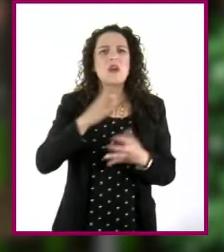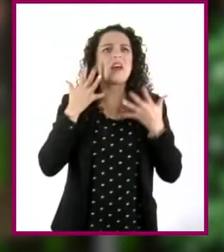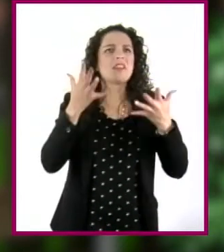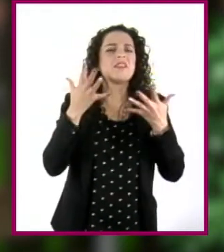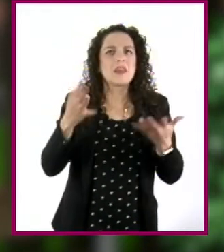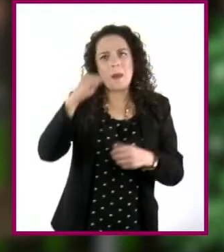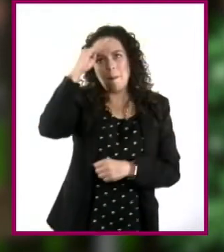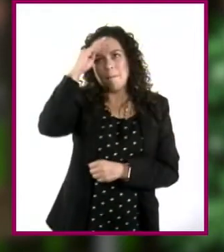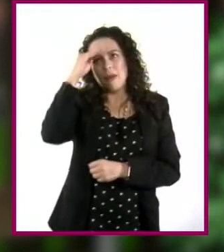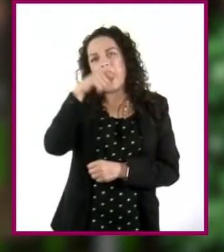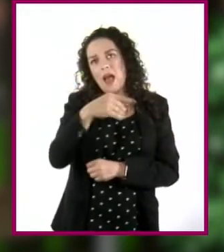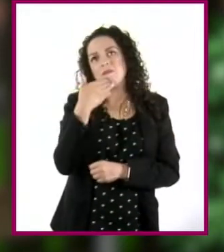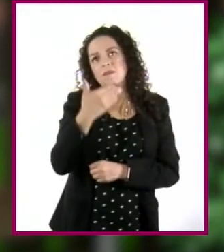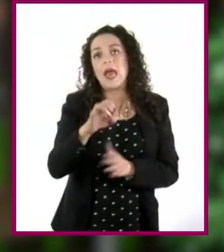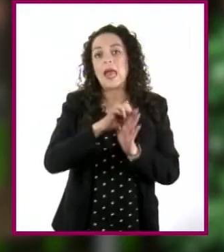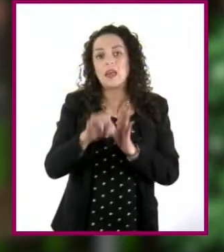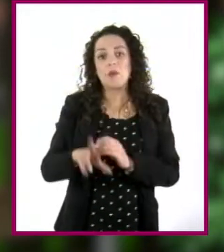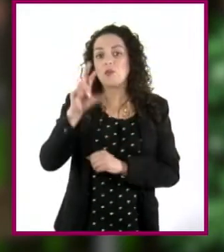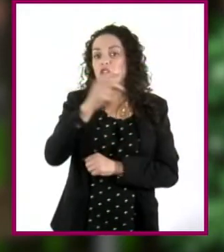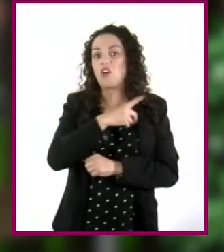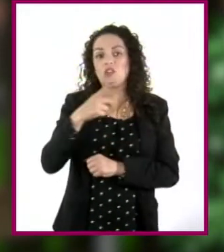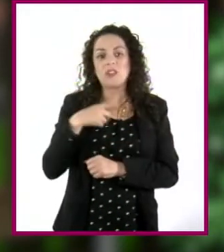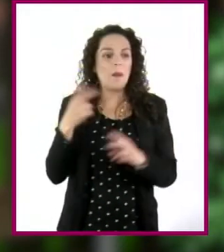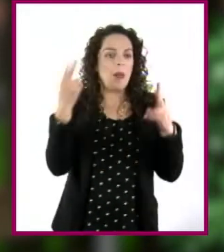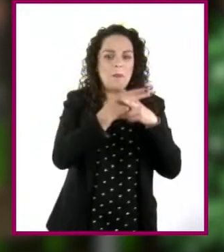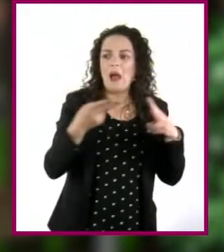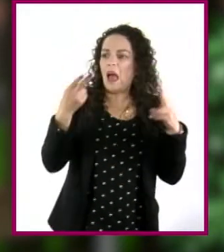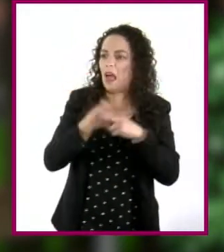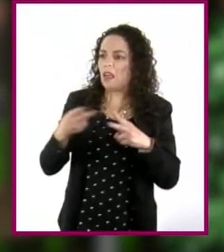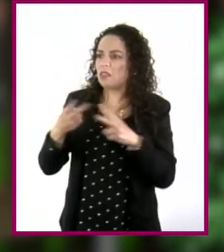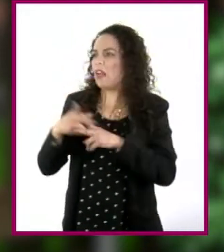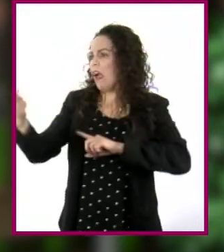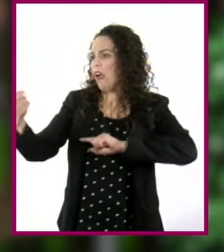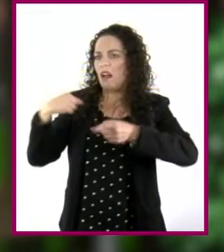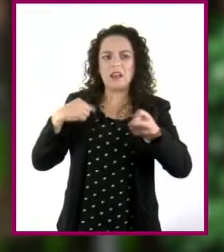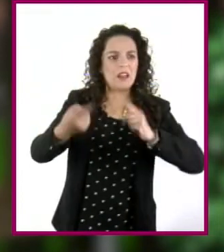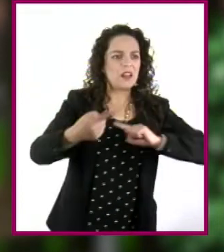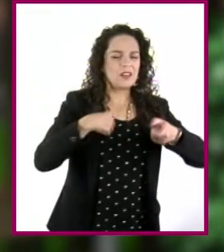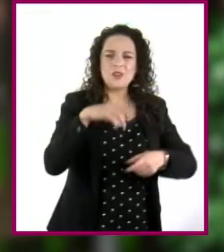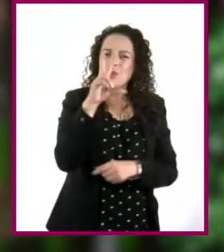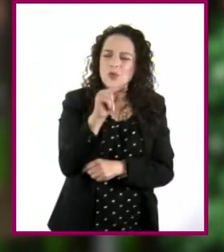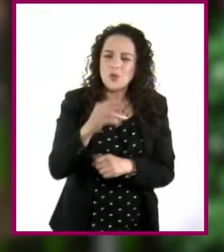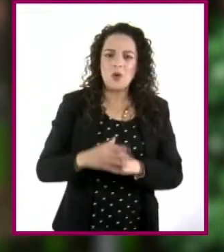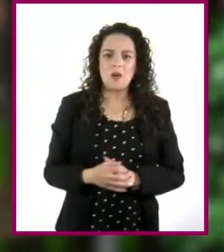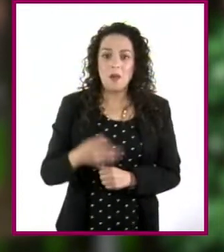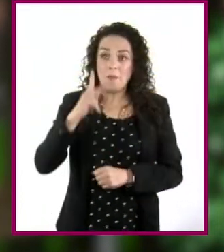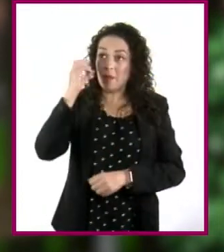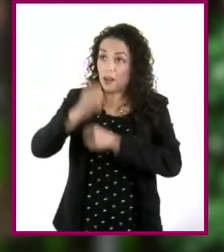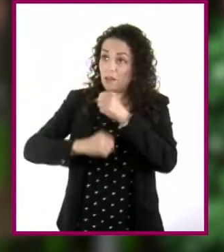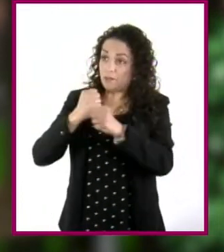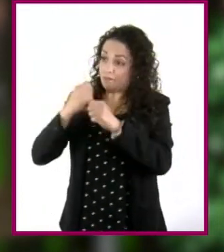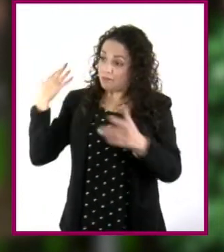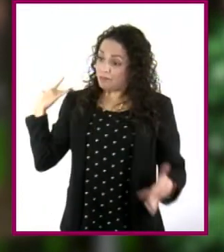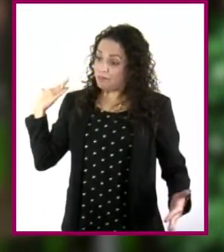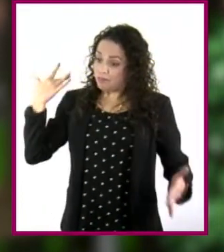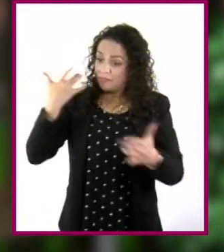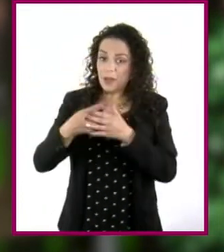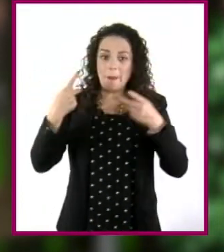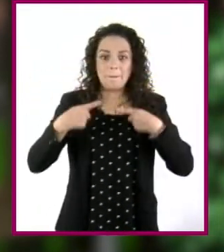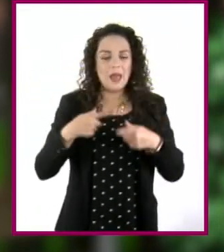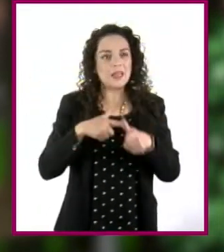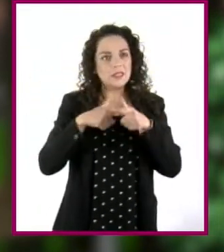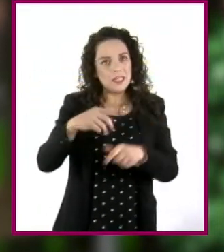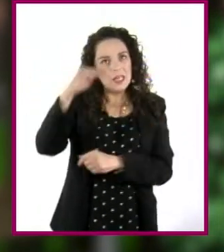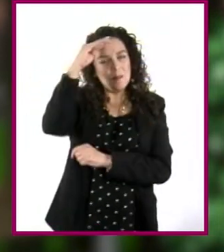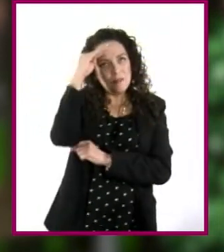a los otros. Pero si tanta gente a lo largo de tantos siglos ha seguido haciéndose la pregunta, sin llegar